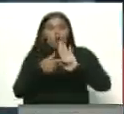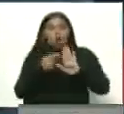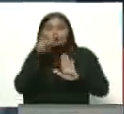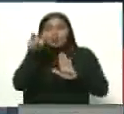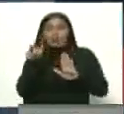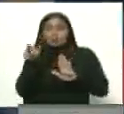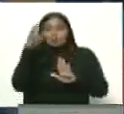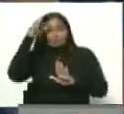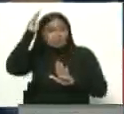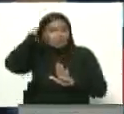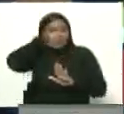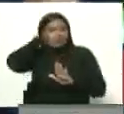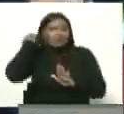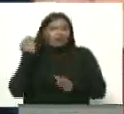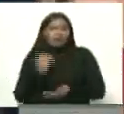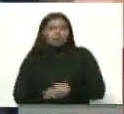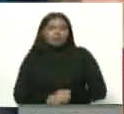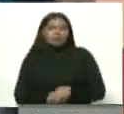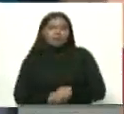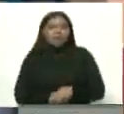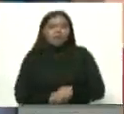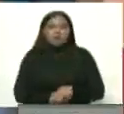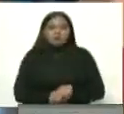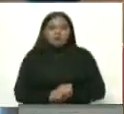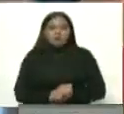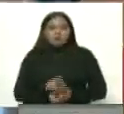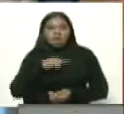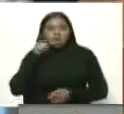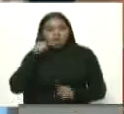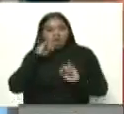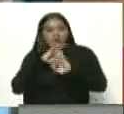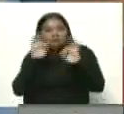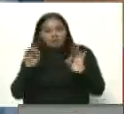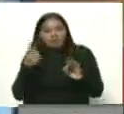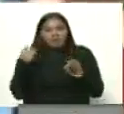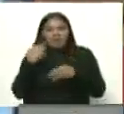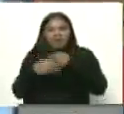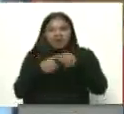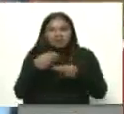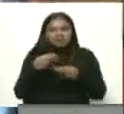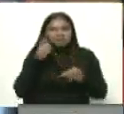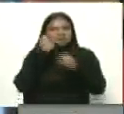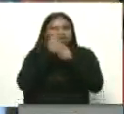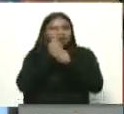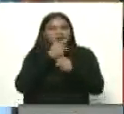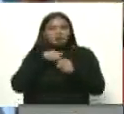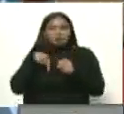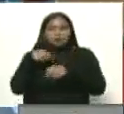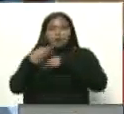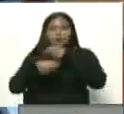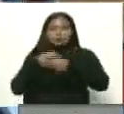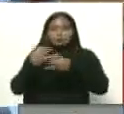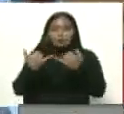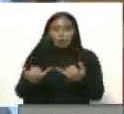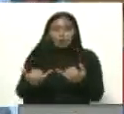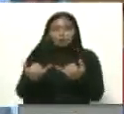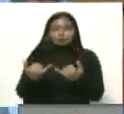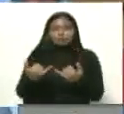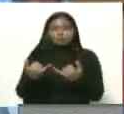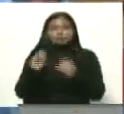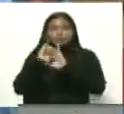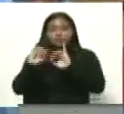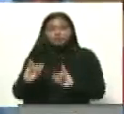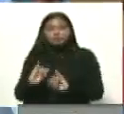su ideario. Y bueno, eso es lo que hay que hacer. Ese es el trabajo que tenemos nosotros, los